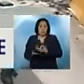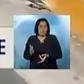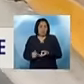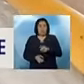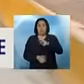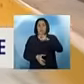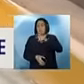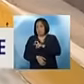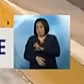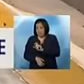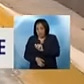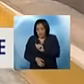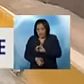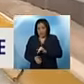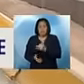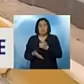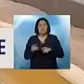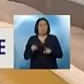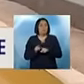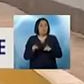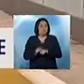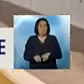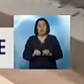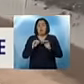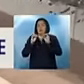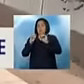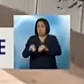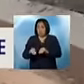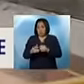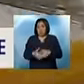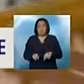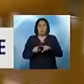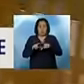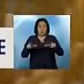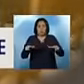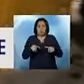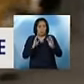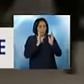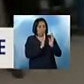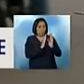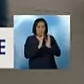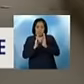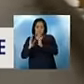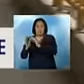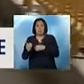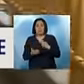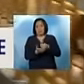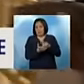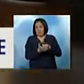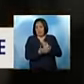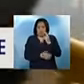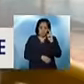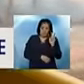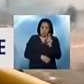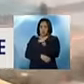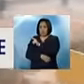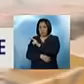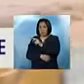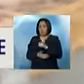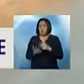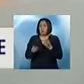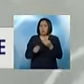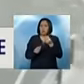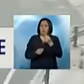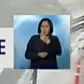cobro de los peajes es, por supuesto, la instalación de unas casetas de cobro. Vamos a ver del otro lado, por ejemplo, cómo